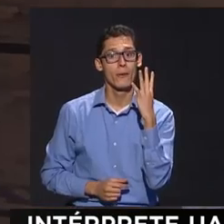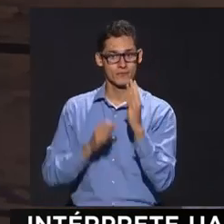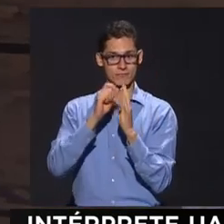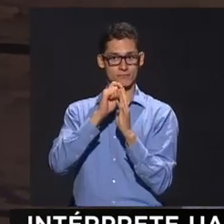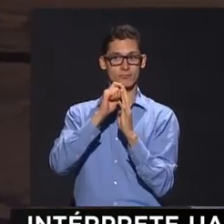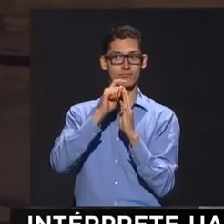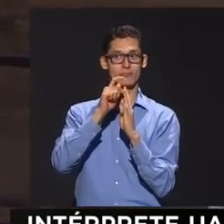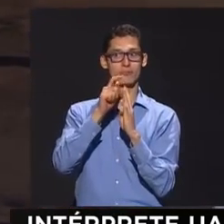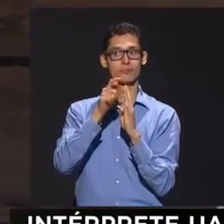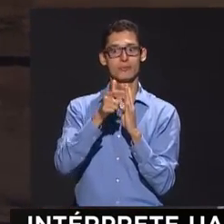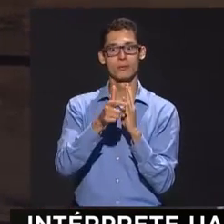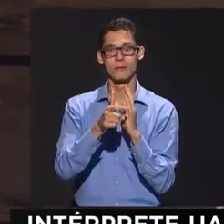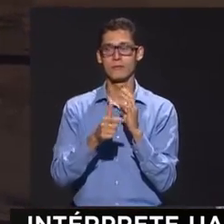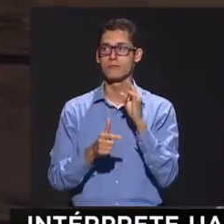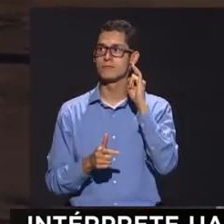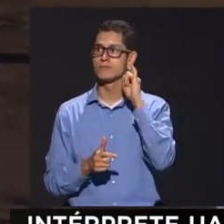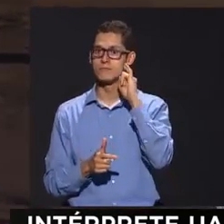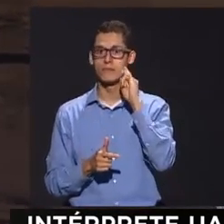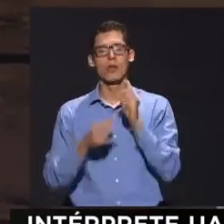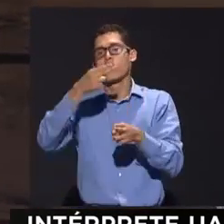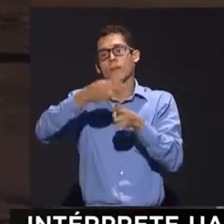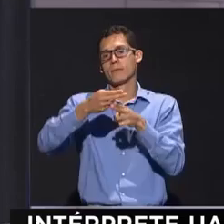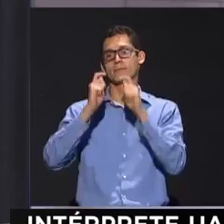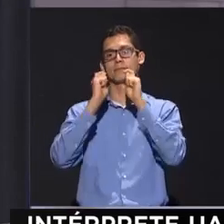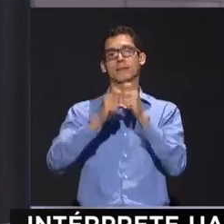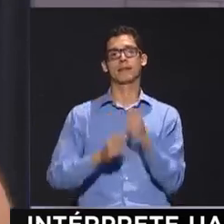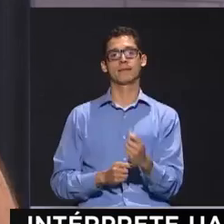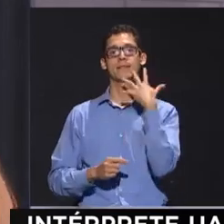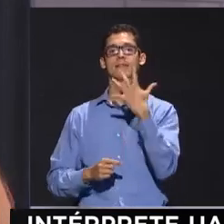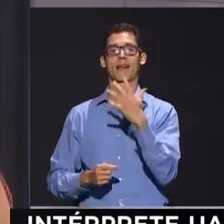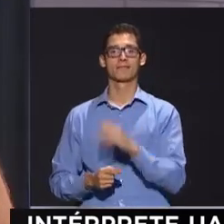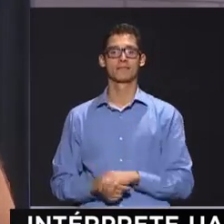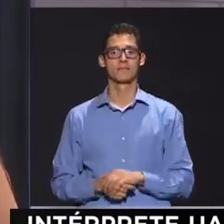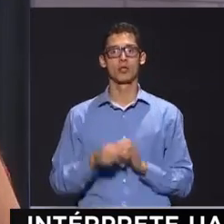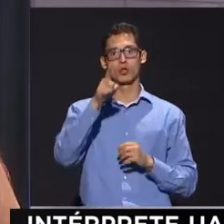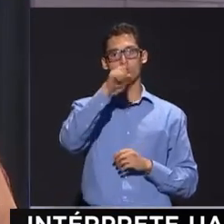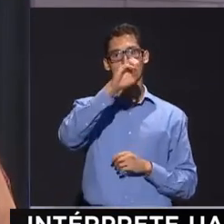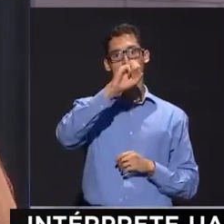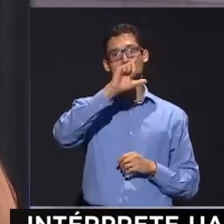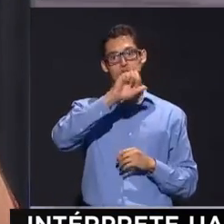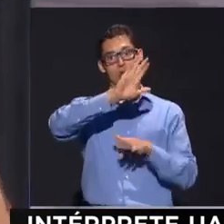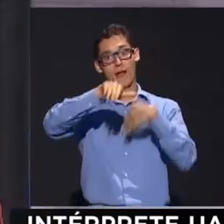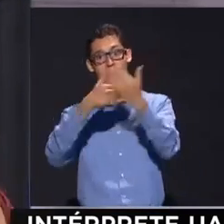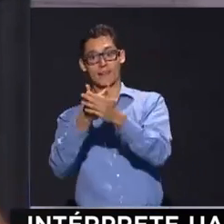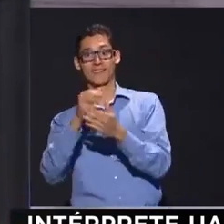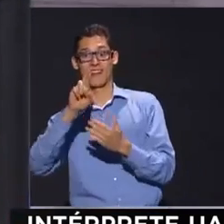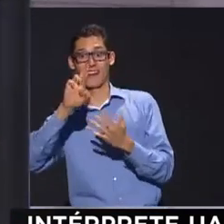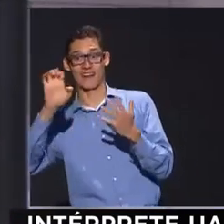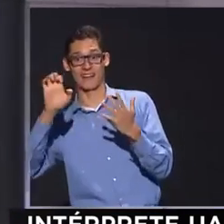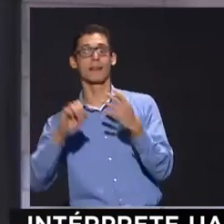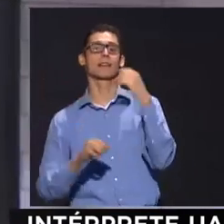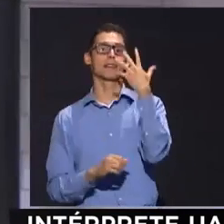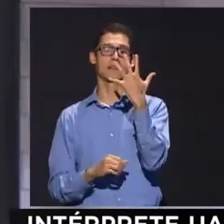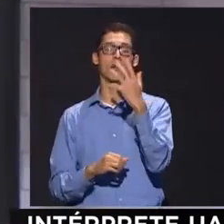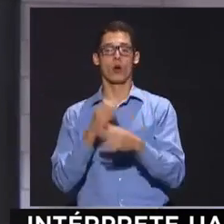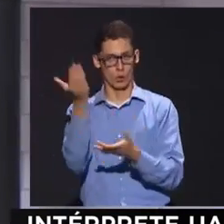si alguien como se oye de lindo eso es una quinta para los músicos o sea de sol a sol es una quinta vamos una vez